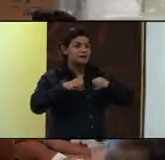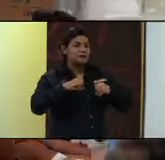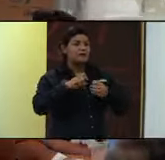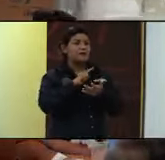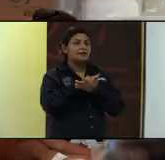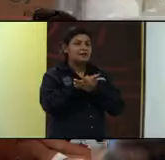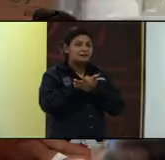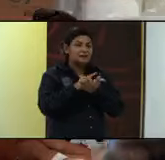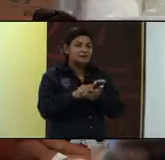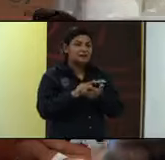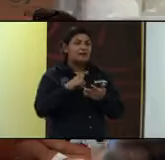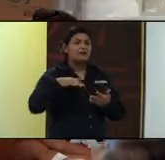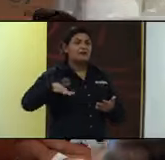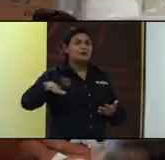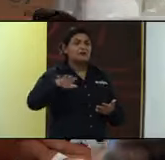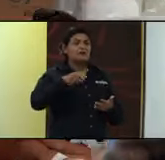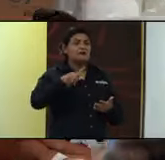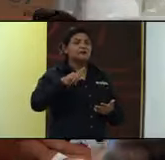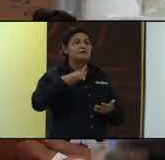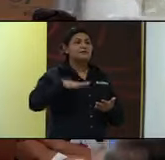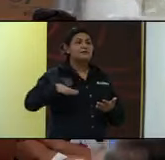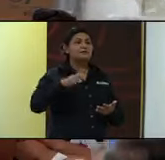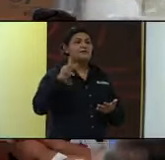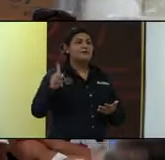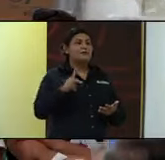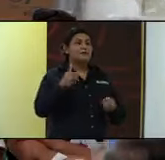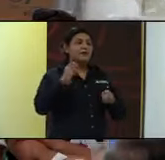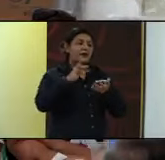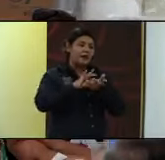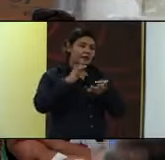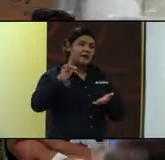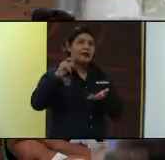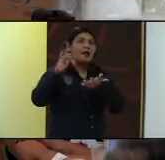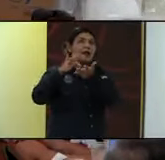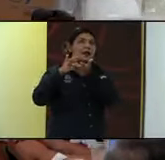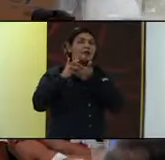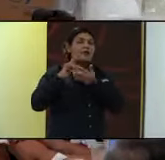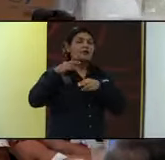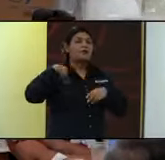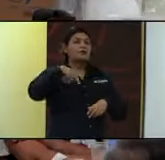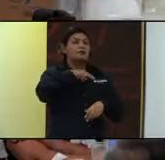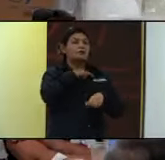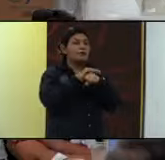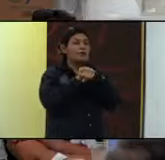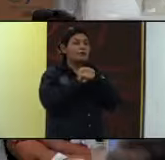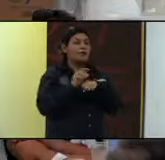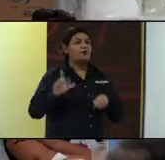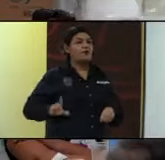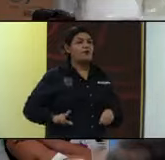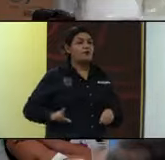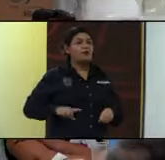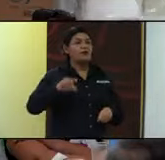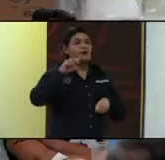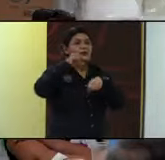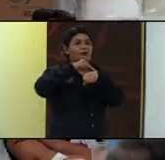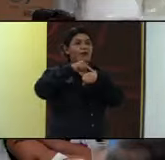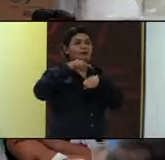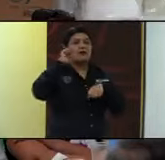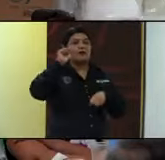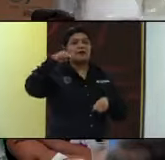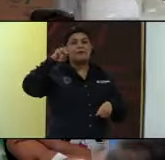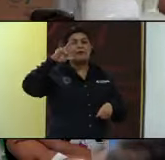saneamiento de toda esta zona rural, gracias al apoyo de nuestro amigo, el señor gobernador del estado, el doctor Américo Villarreal Anaya, a